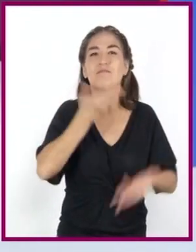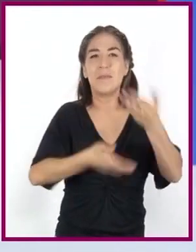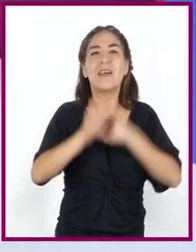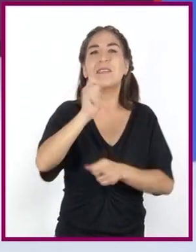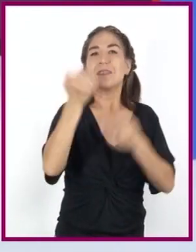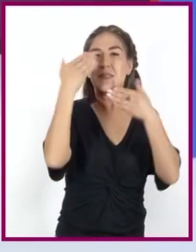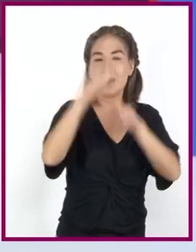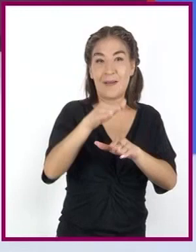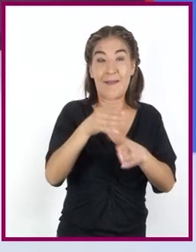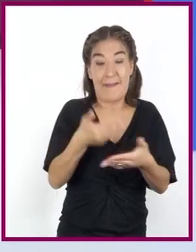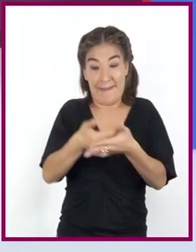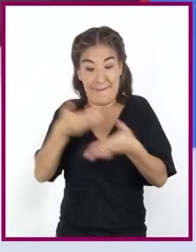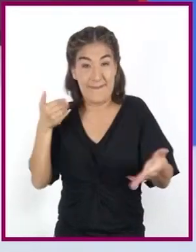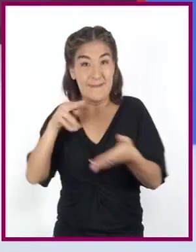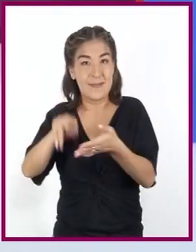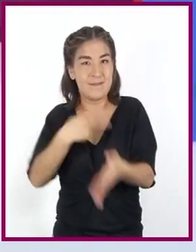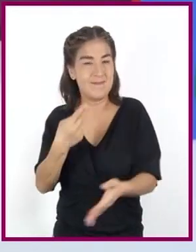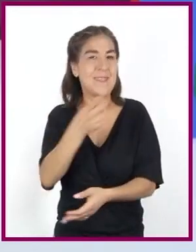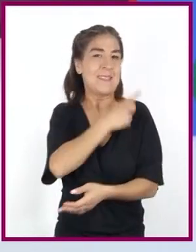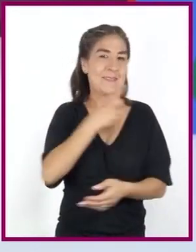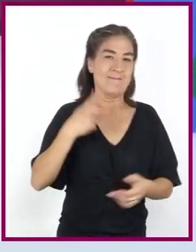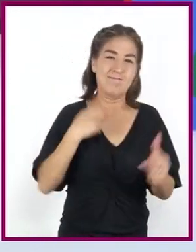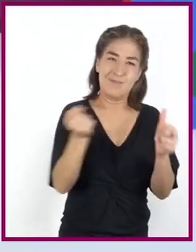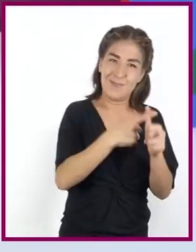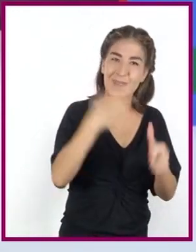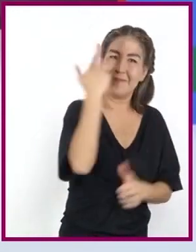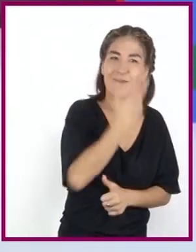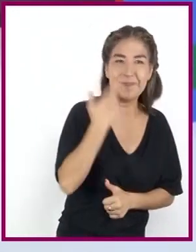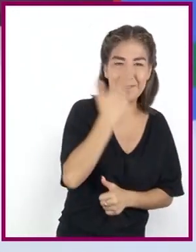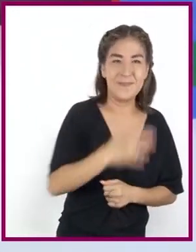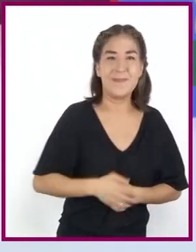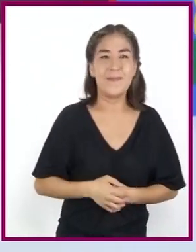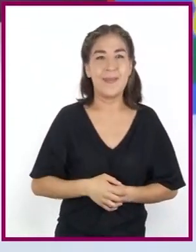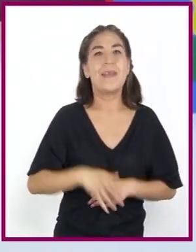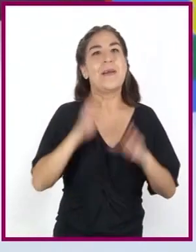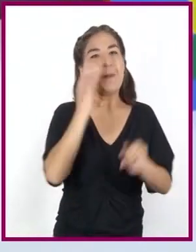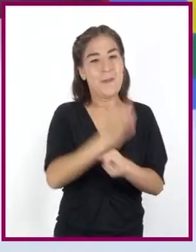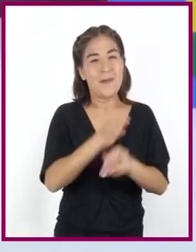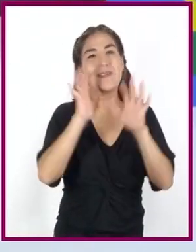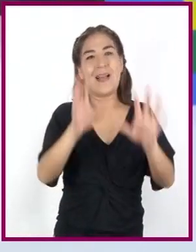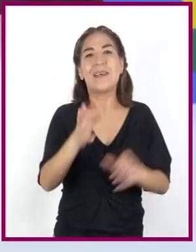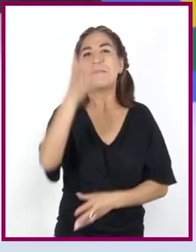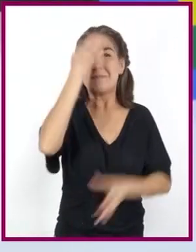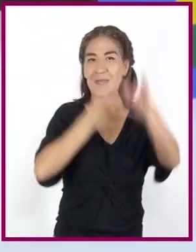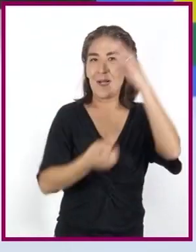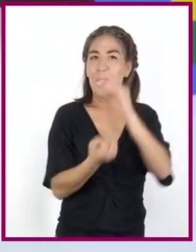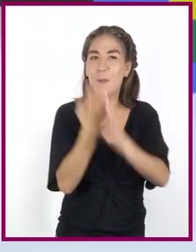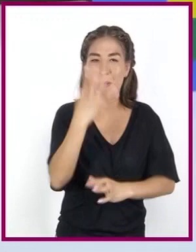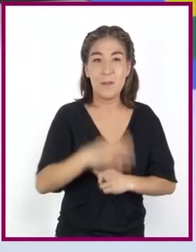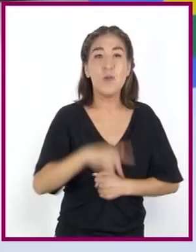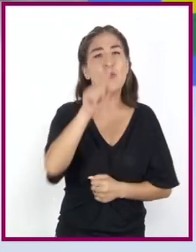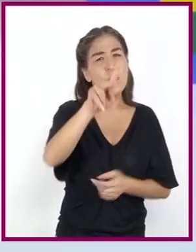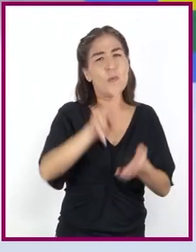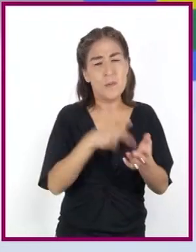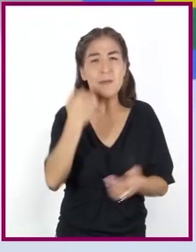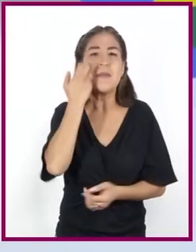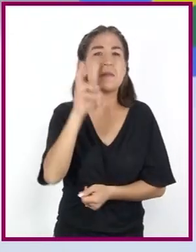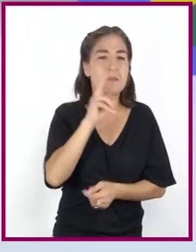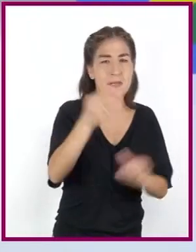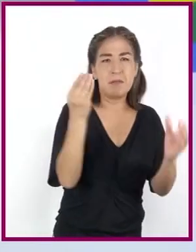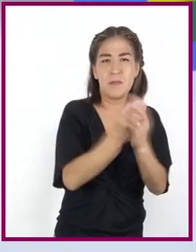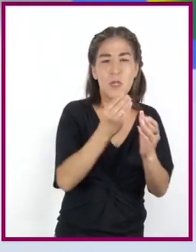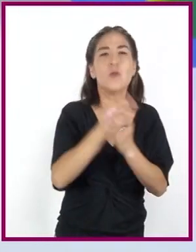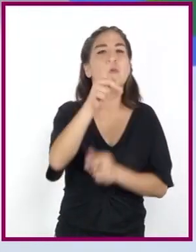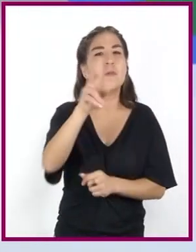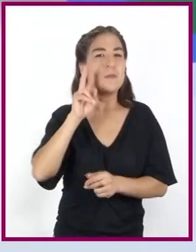sobre antes de firmar, hay que revisar. Hemos aprendido algo nuevo juntos. Y si quieren volver a ver la sesión, consulten